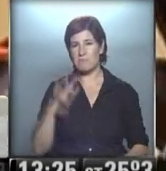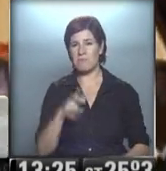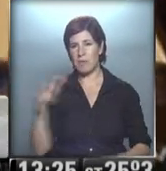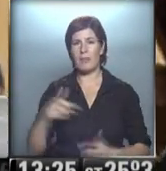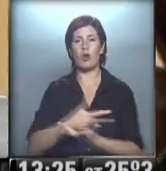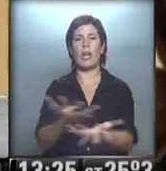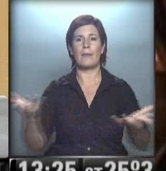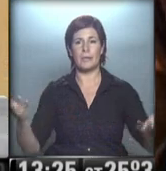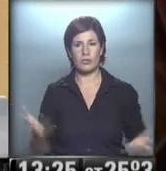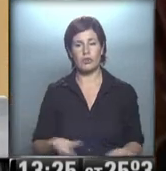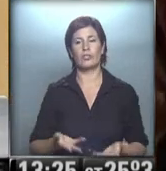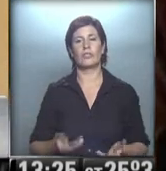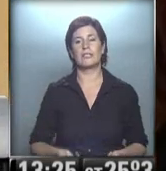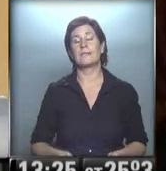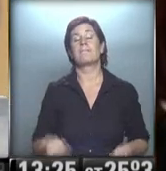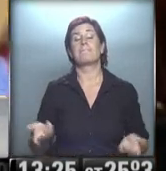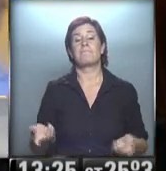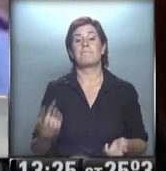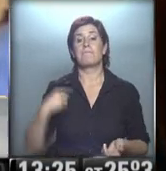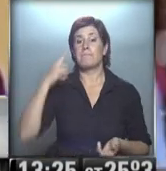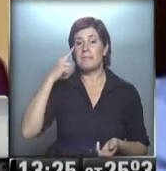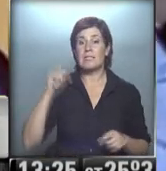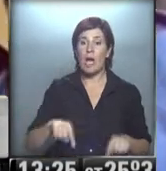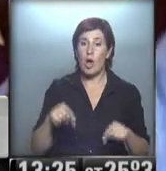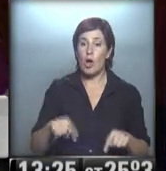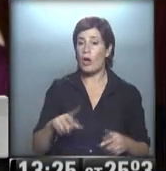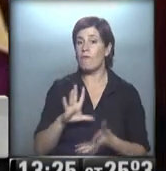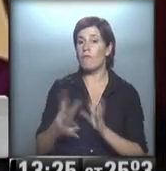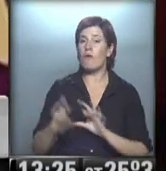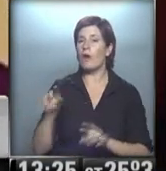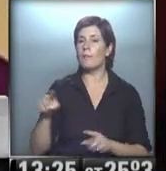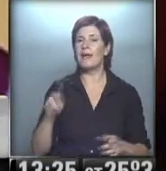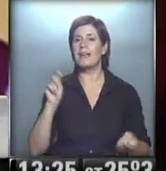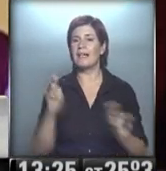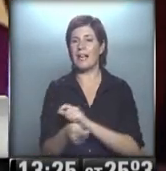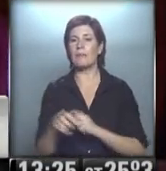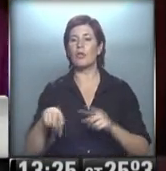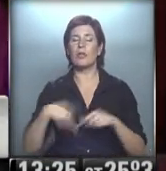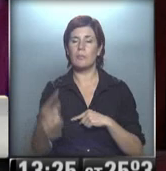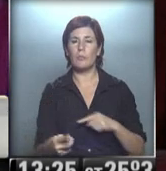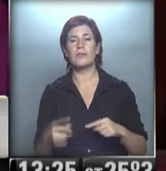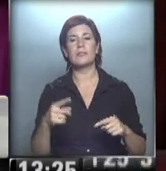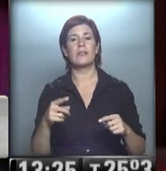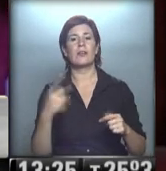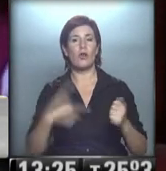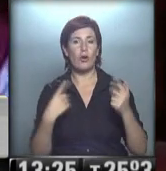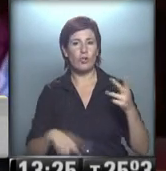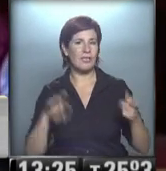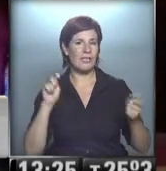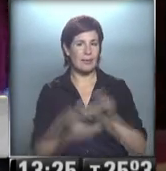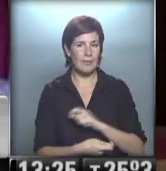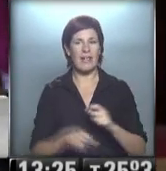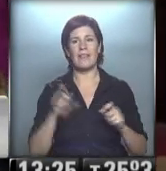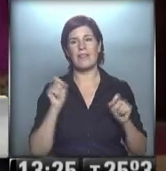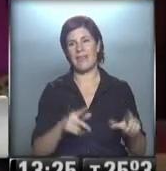el pueblo. Claro, habrá que ver si luego esto que parece ser un discurso distinto por primera vez de un papa se traduce en algún hecho concreto de cambio de